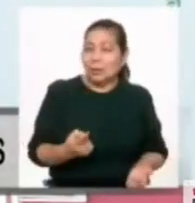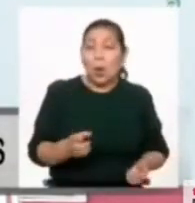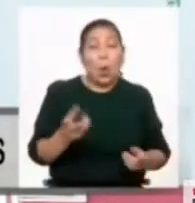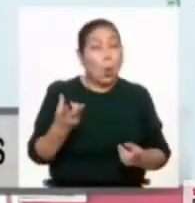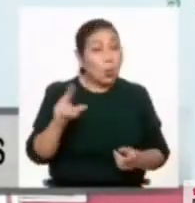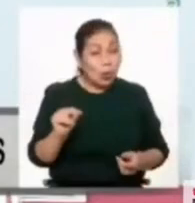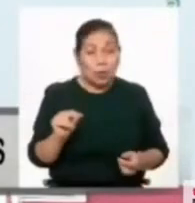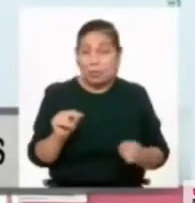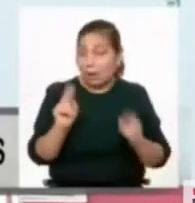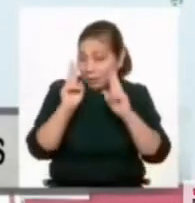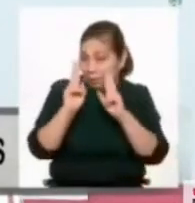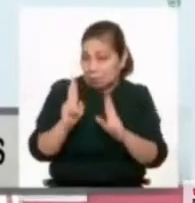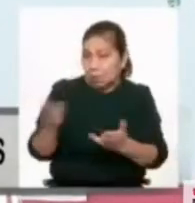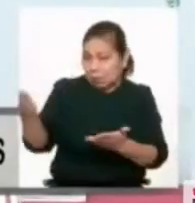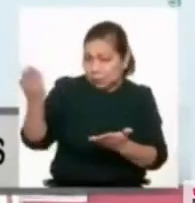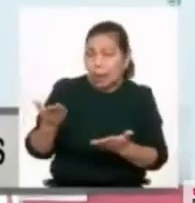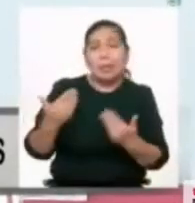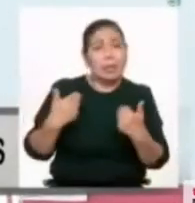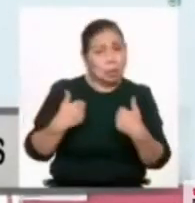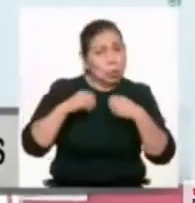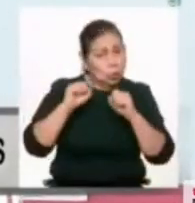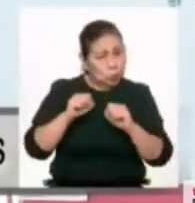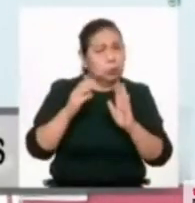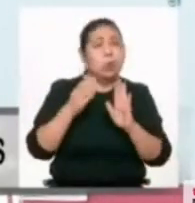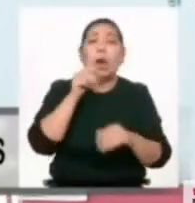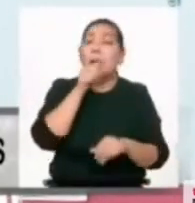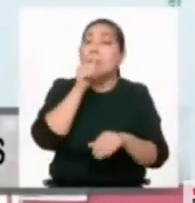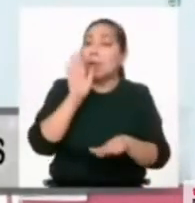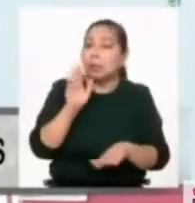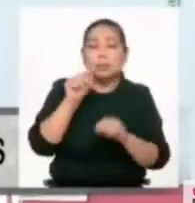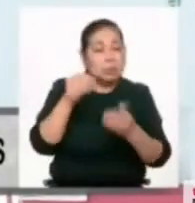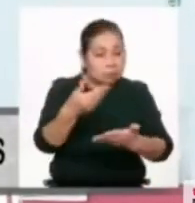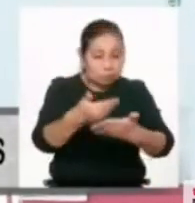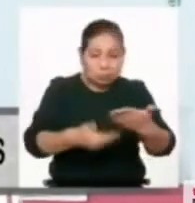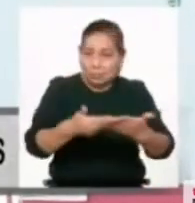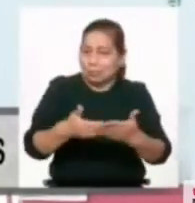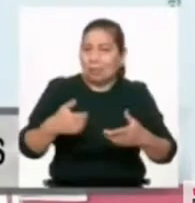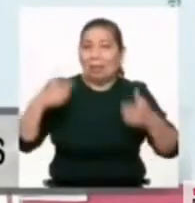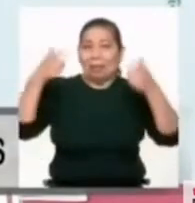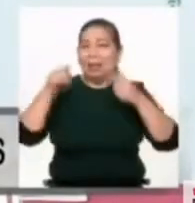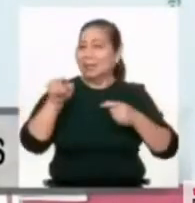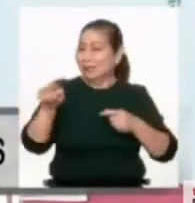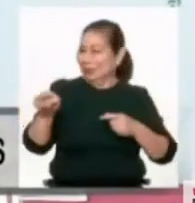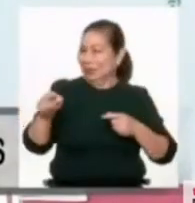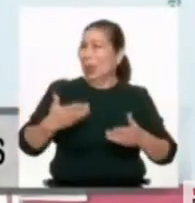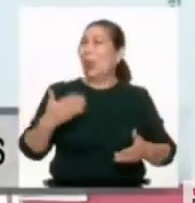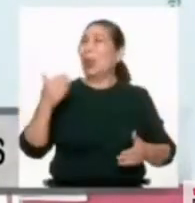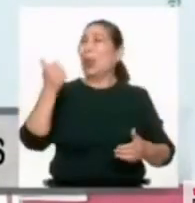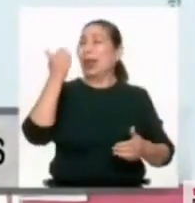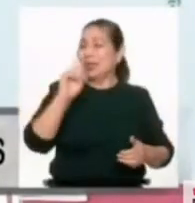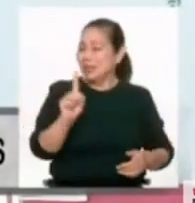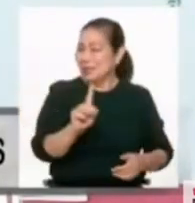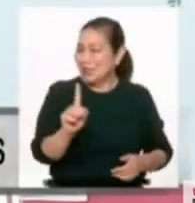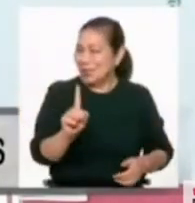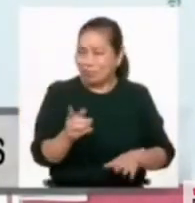hay incumplimientos de la empresa, que la empresa tiene que cumplir con sus promesas, porque nadie tiene corona. Así es como